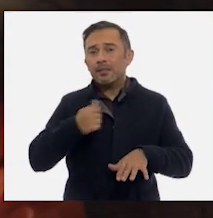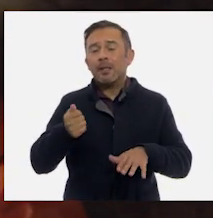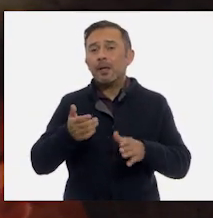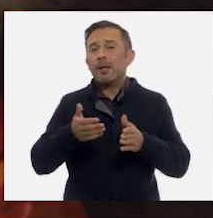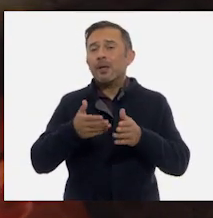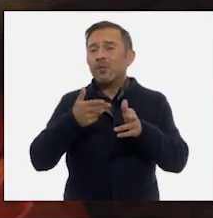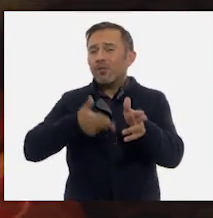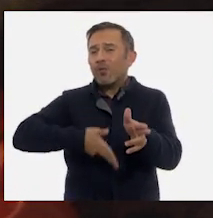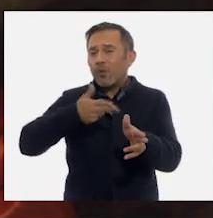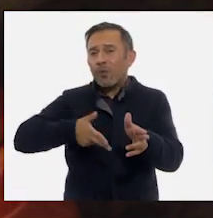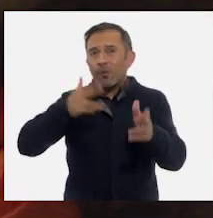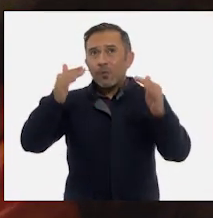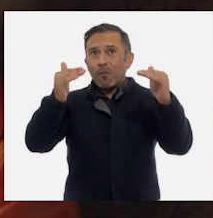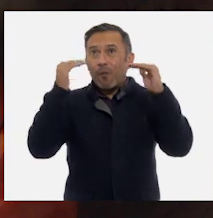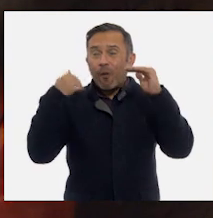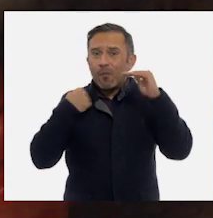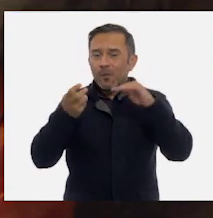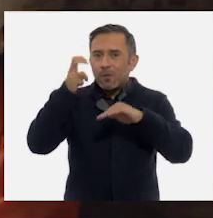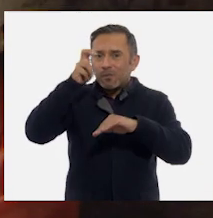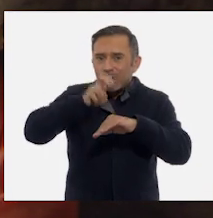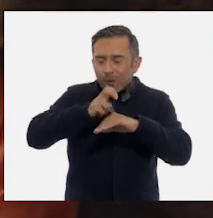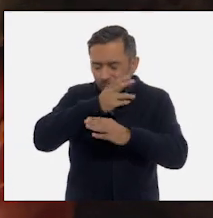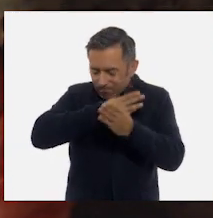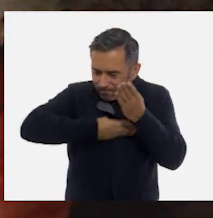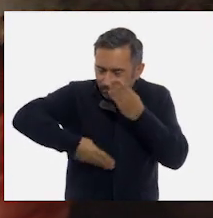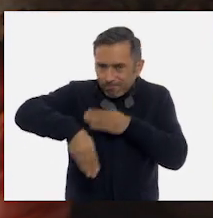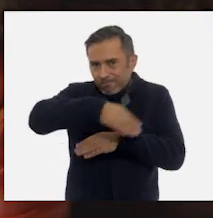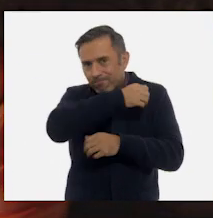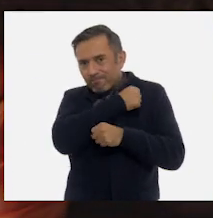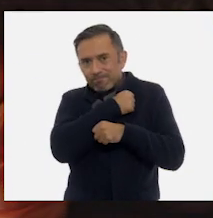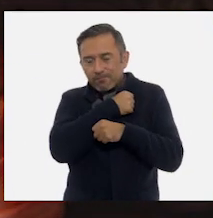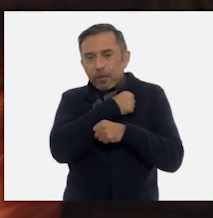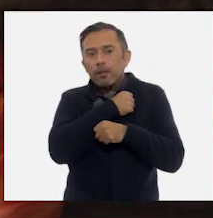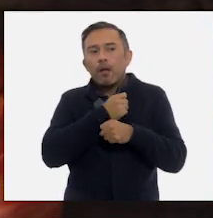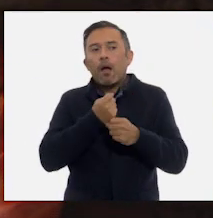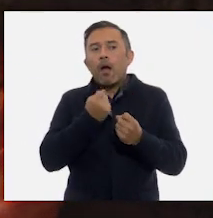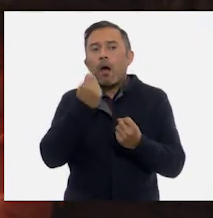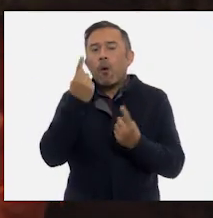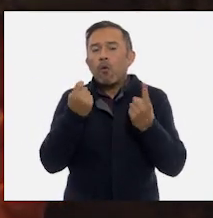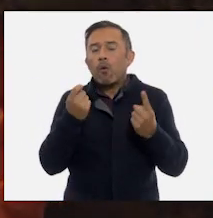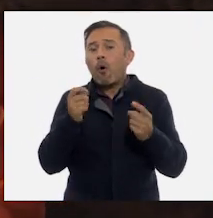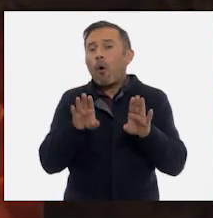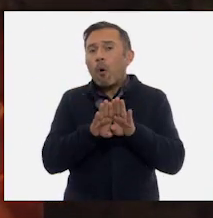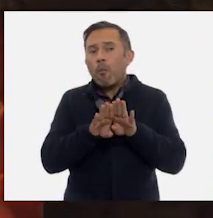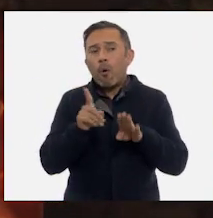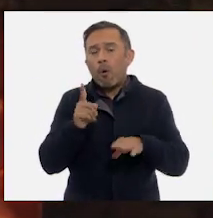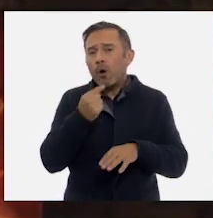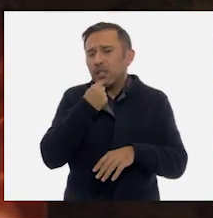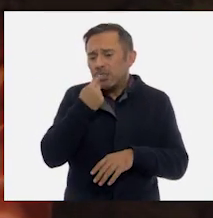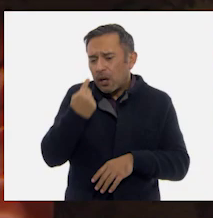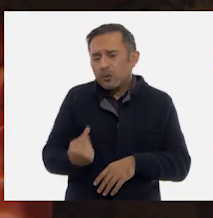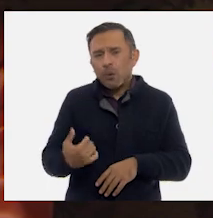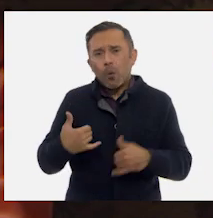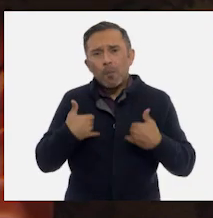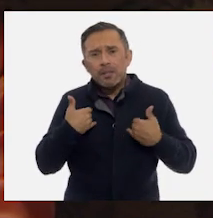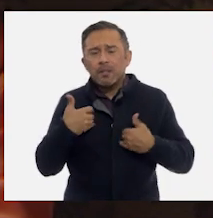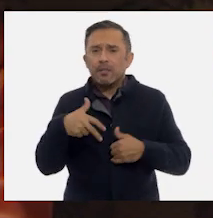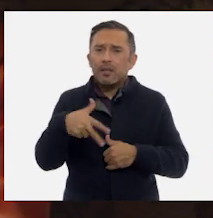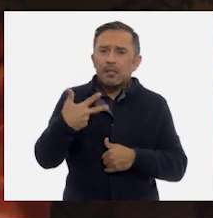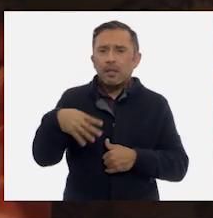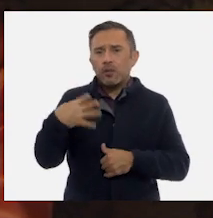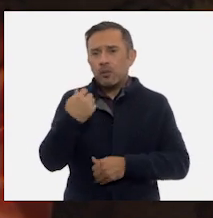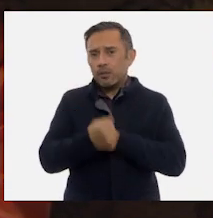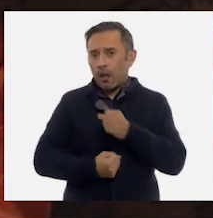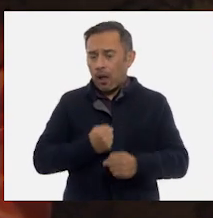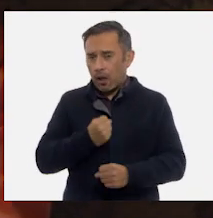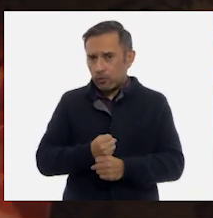vagones abrazadas a sus rebozos. Muchas de ellas eran adolescentes o incluso niñas de 13 o 14 años. Otras eran